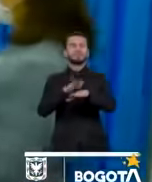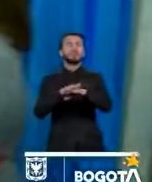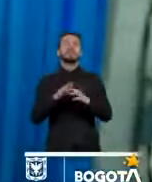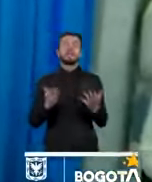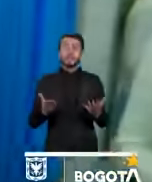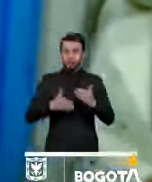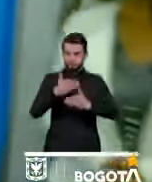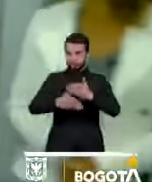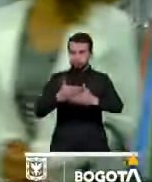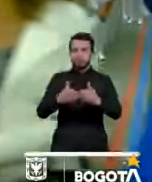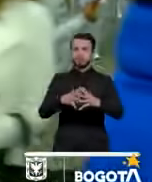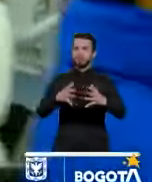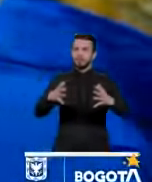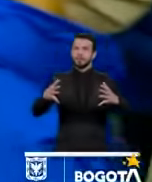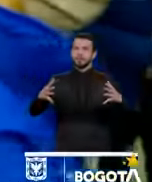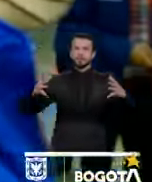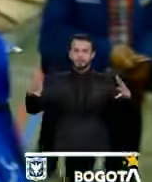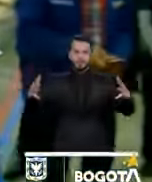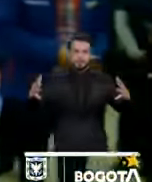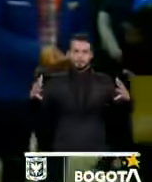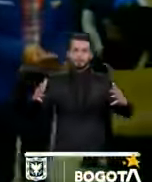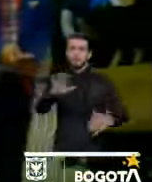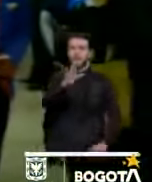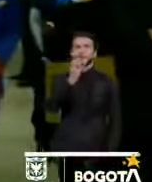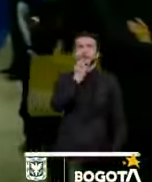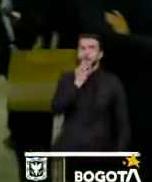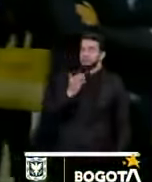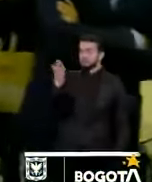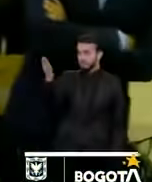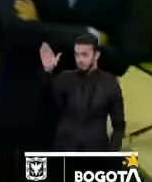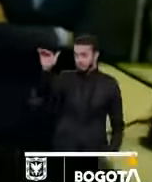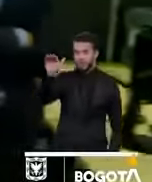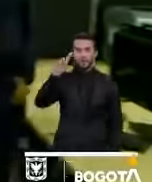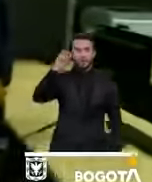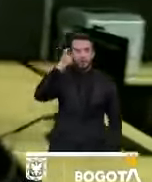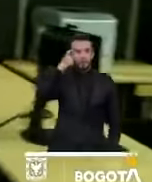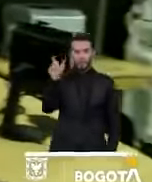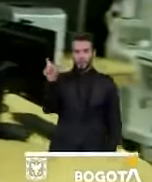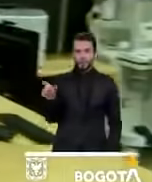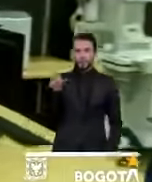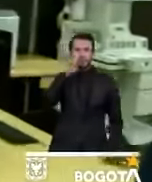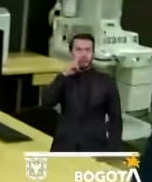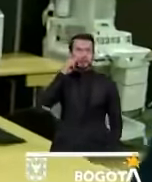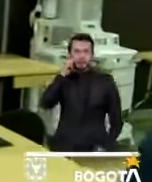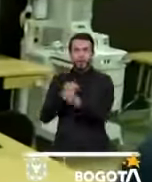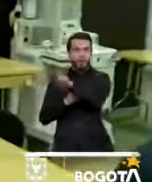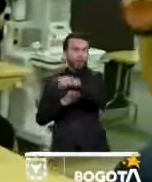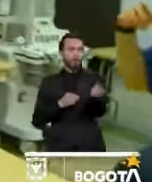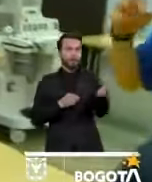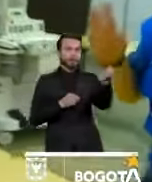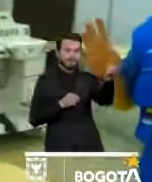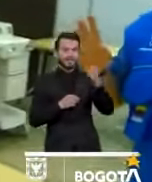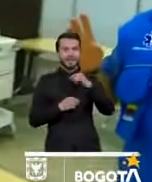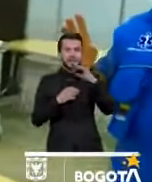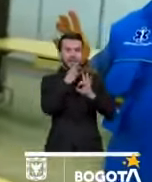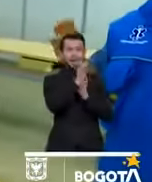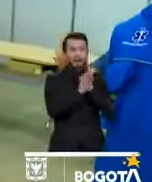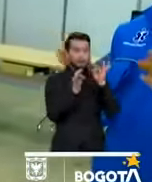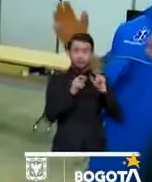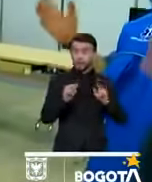necesite, como le habíamos dicho. Por ejemplo, gobernador, alcaldesa, este no es un hospital con vocación quirúrgica, ni mucho